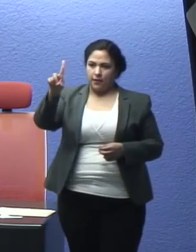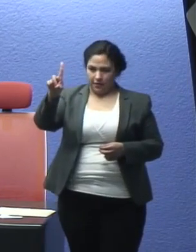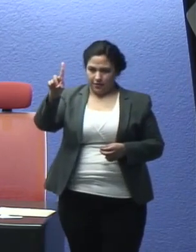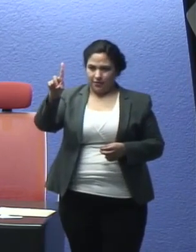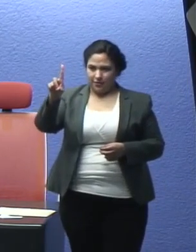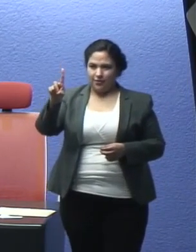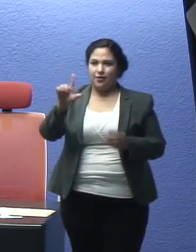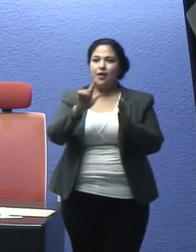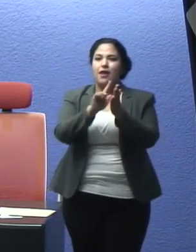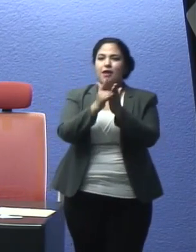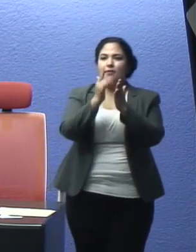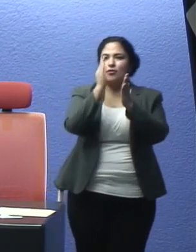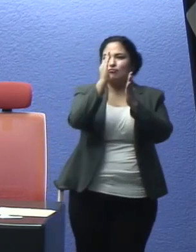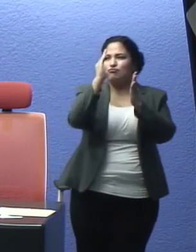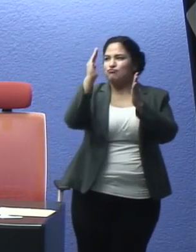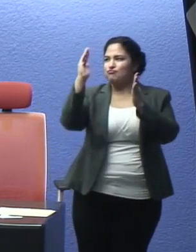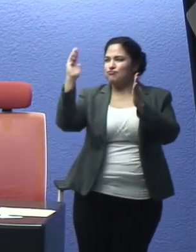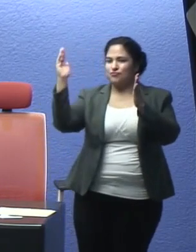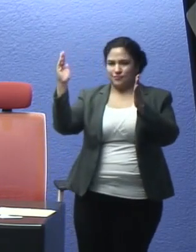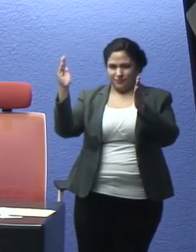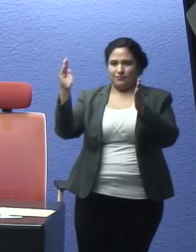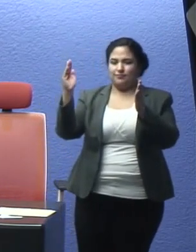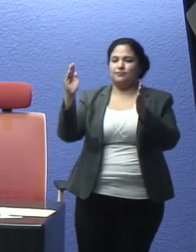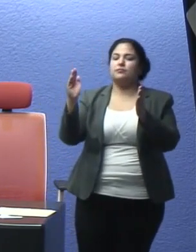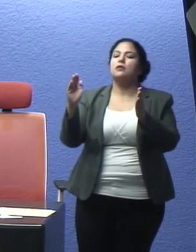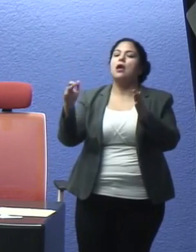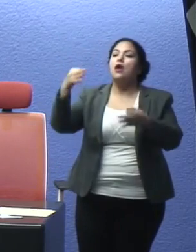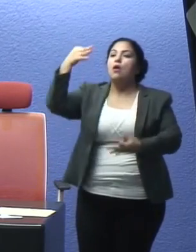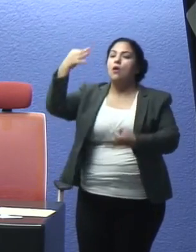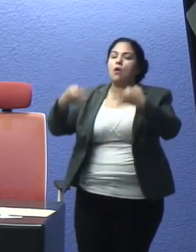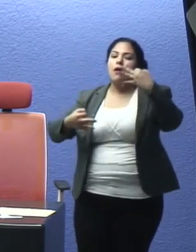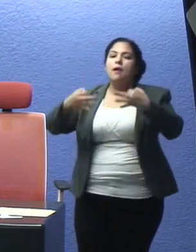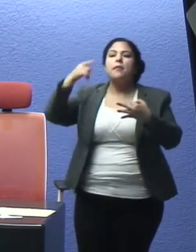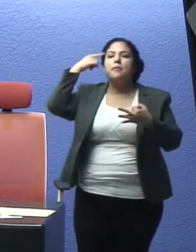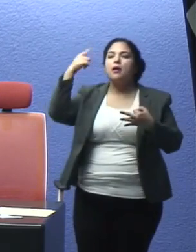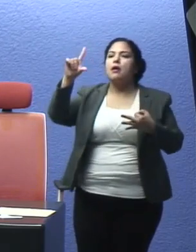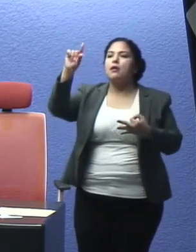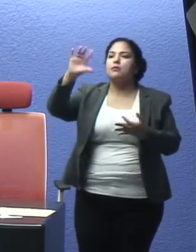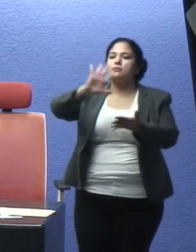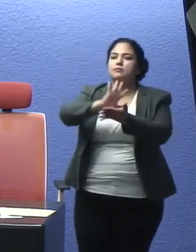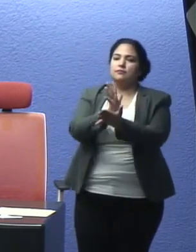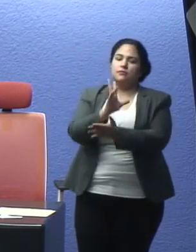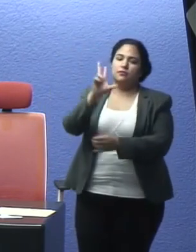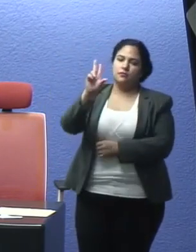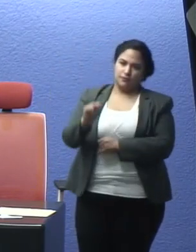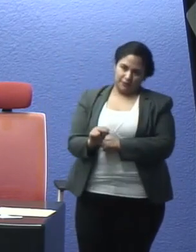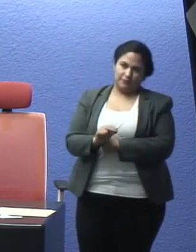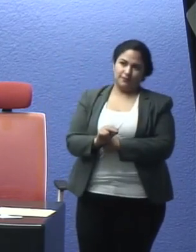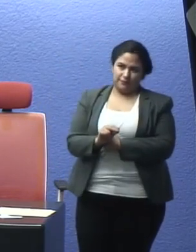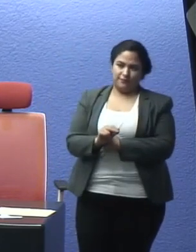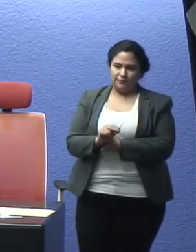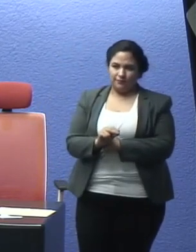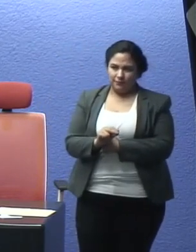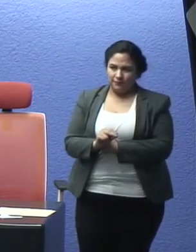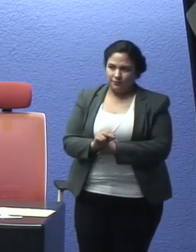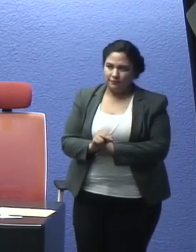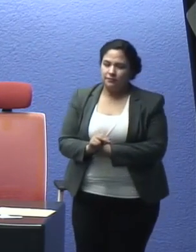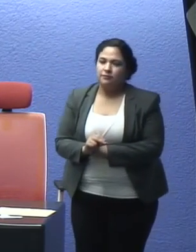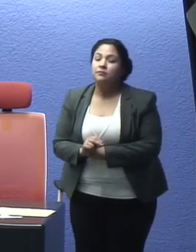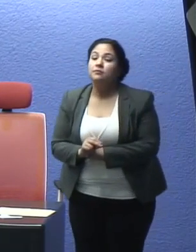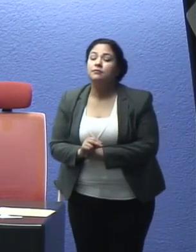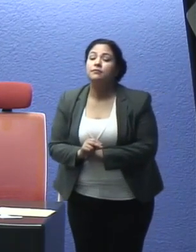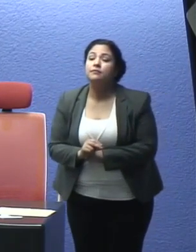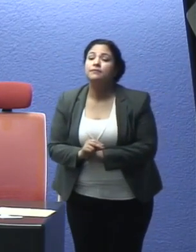sin Discriminación, y dentro de esta colección tenemos un tomo que precisamente se refiere al tema de la accesibilidad. Y justo este tema